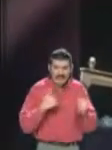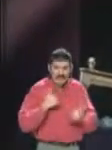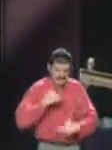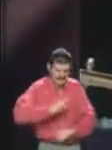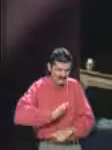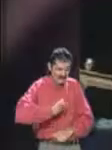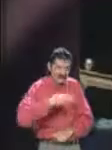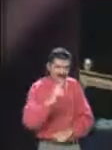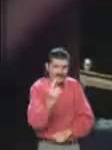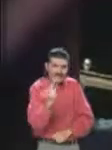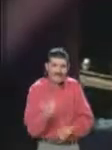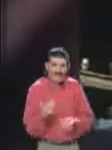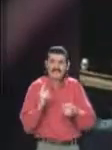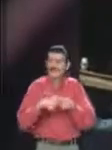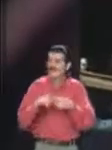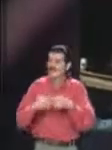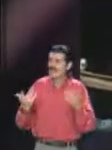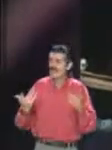¿Nadie me va a venir a recibir?